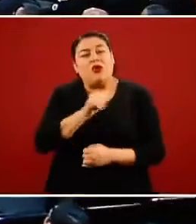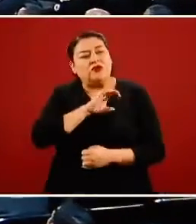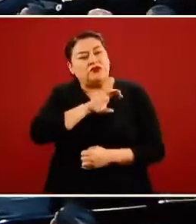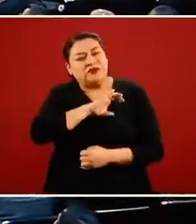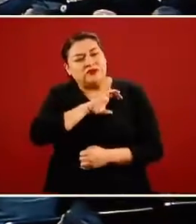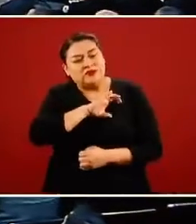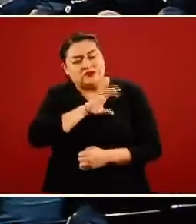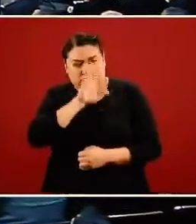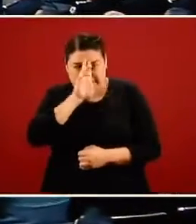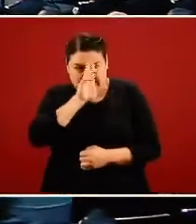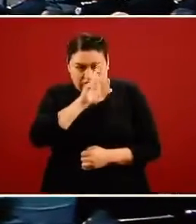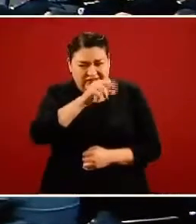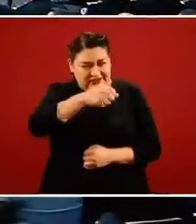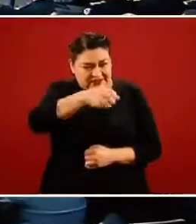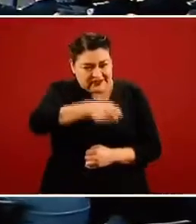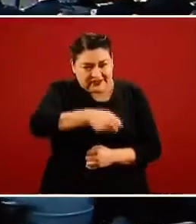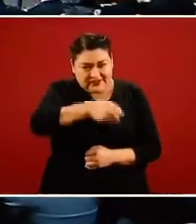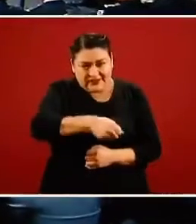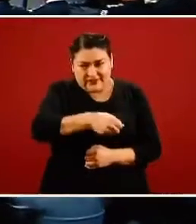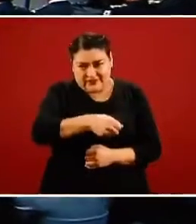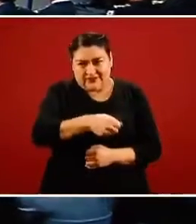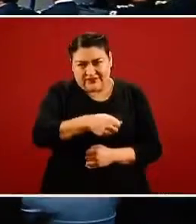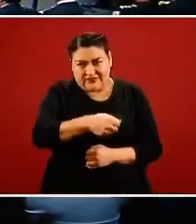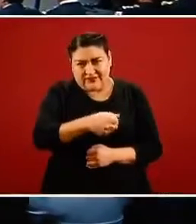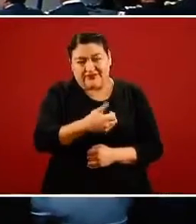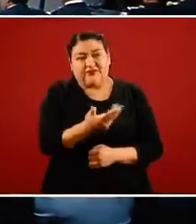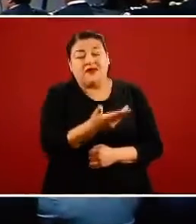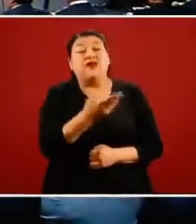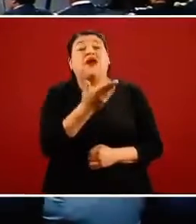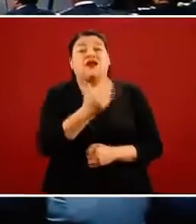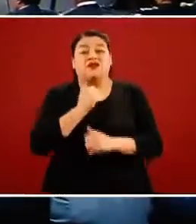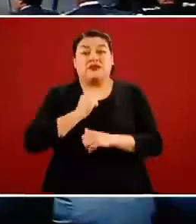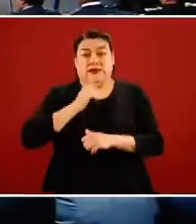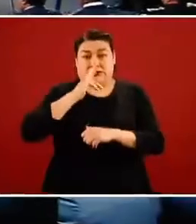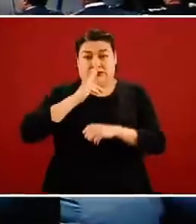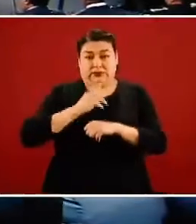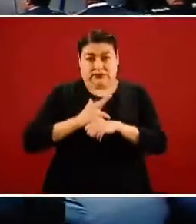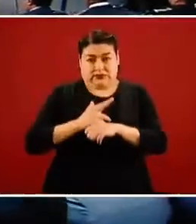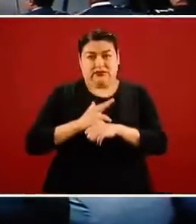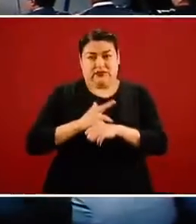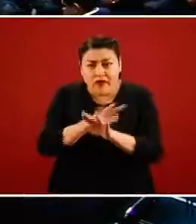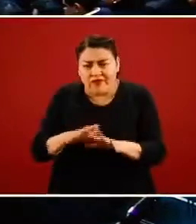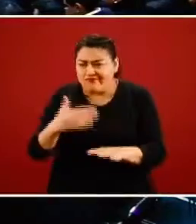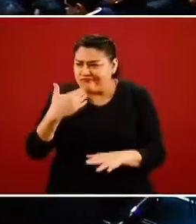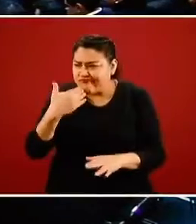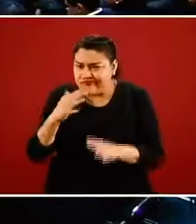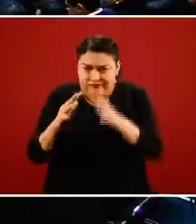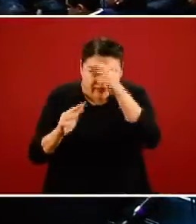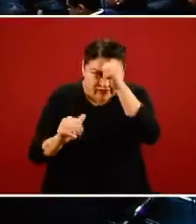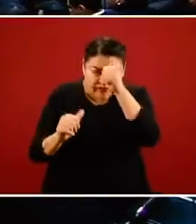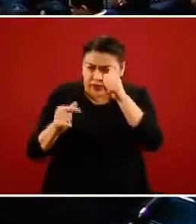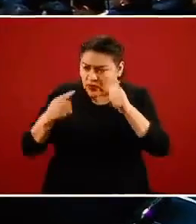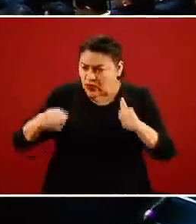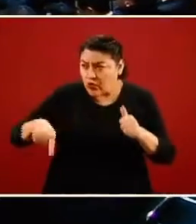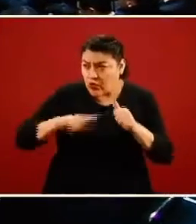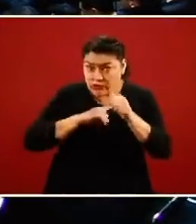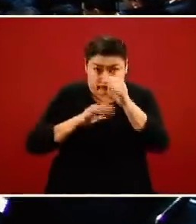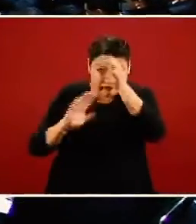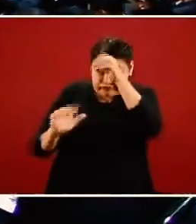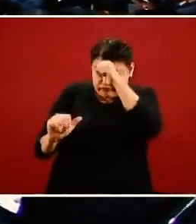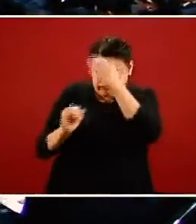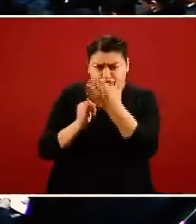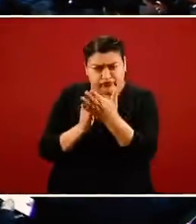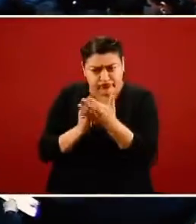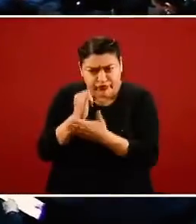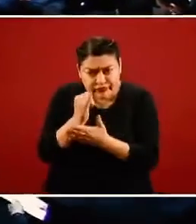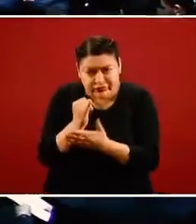razón política ni social para repartirse responsabilidades en materia de seguridad. Basta leer el artículo 21 de la Constitución